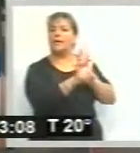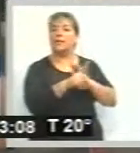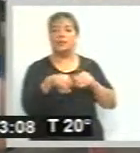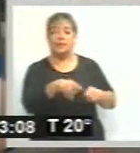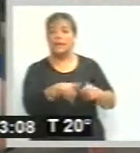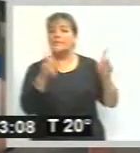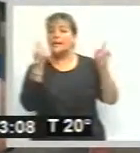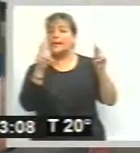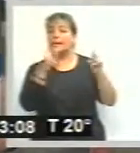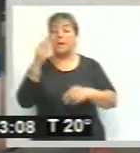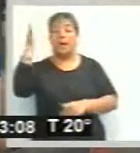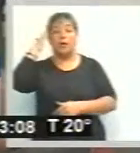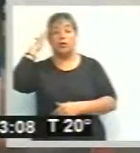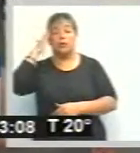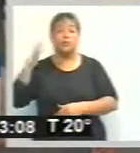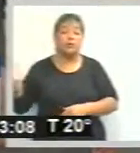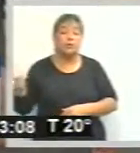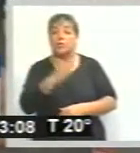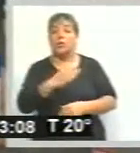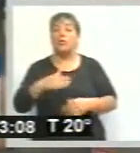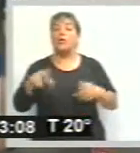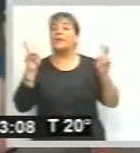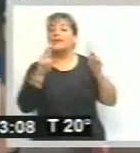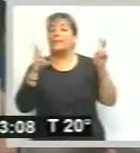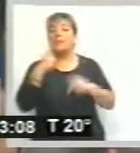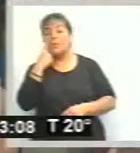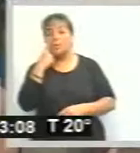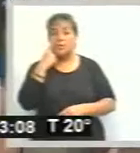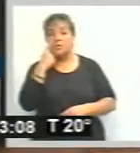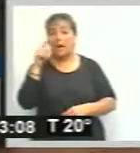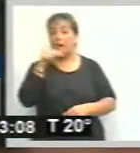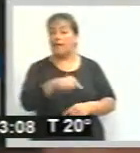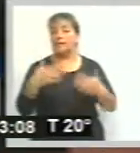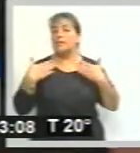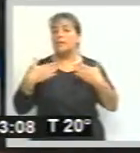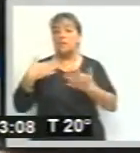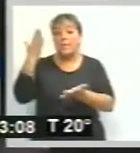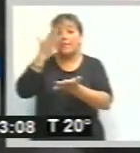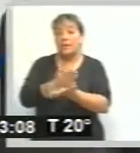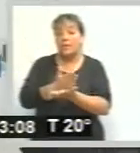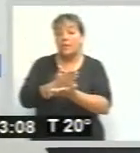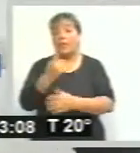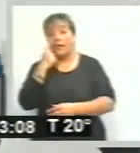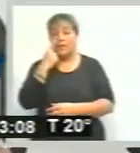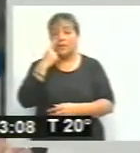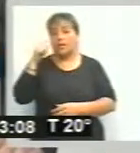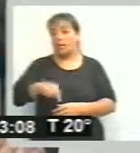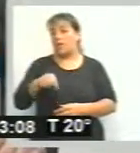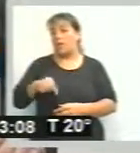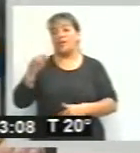de la Constitución en todo lo que es referido al régimen municipal. Así se puede limitar el mandato de los intendentes. Hoy hay